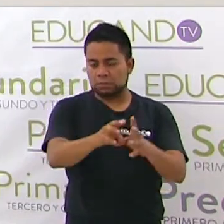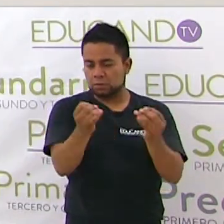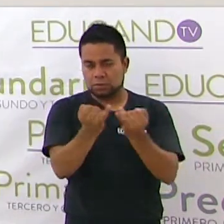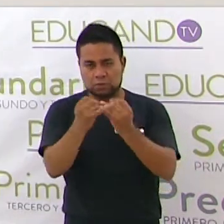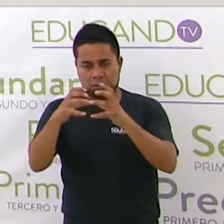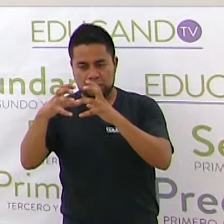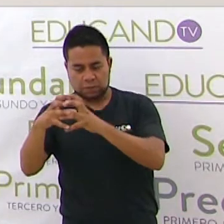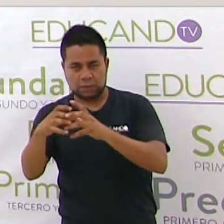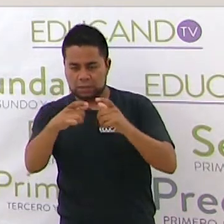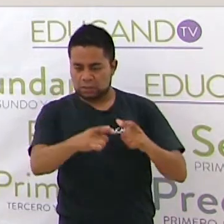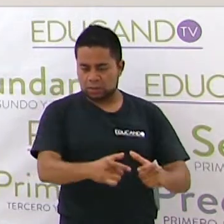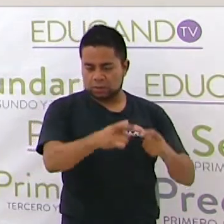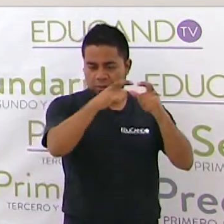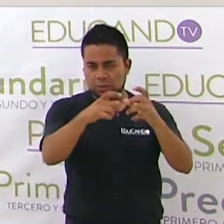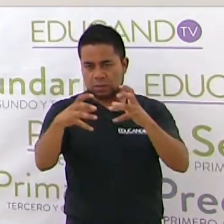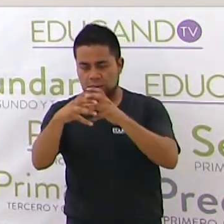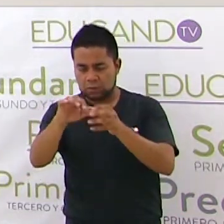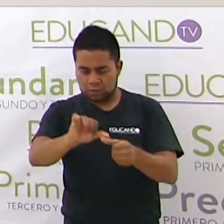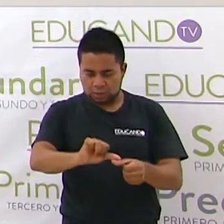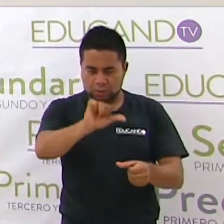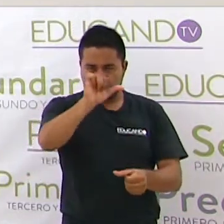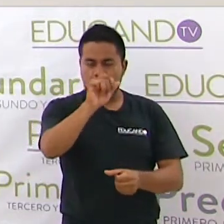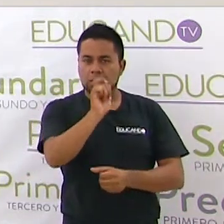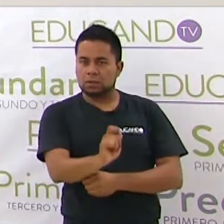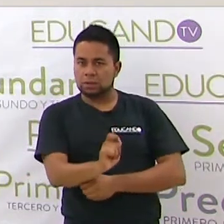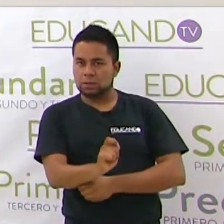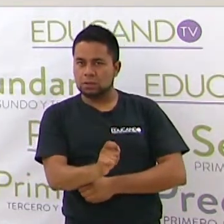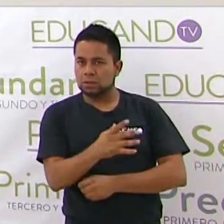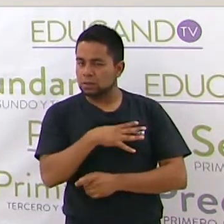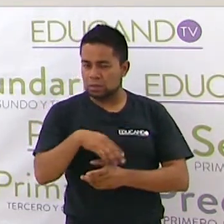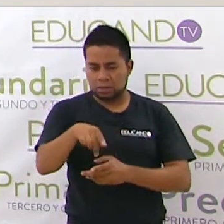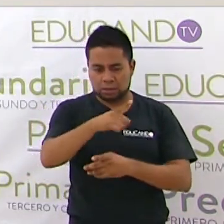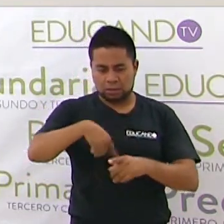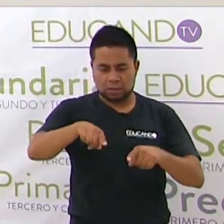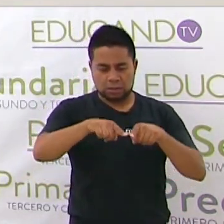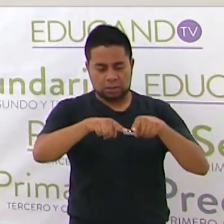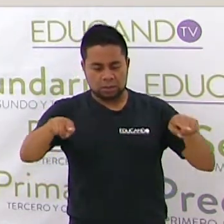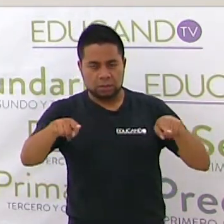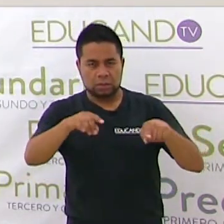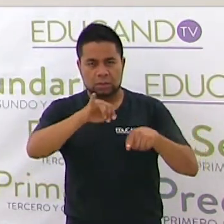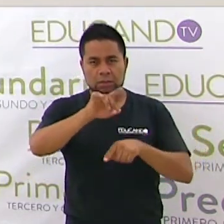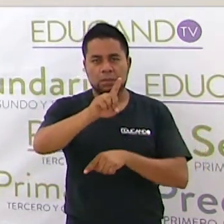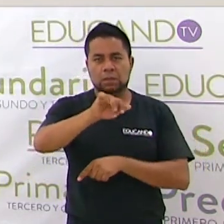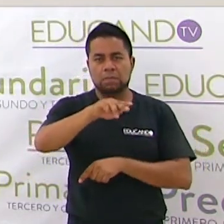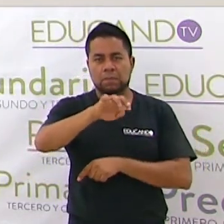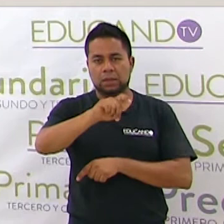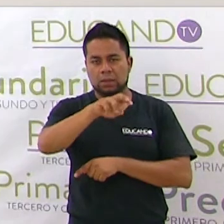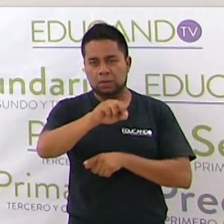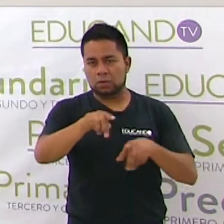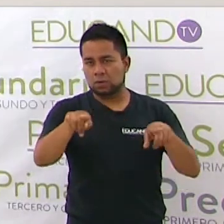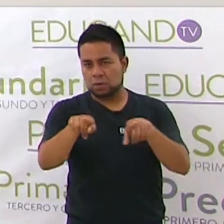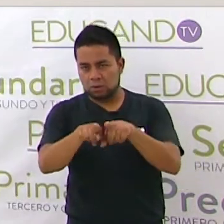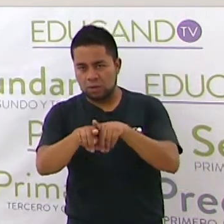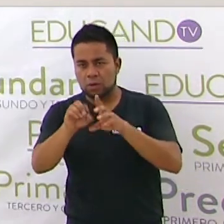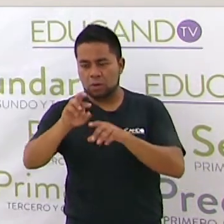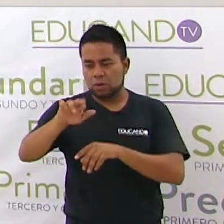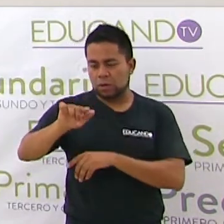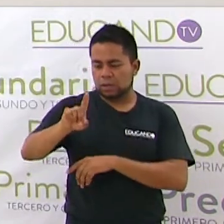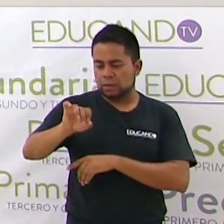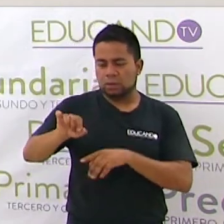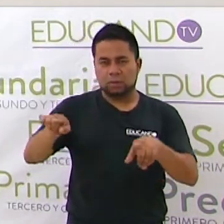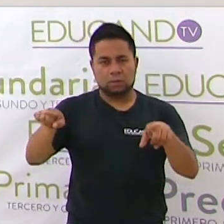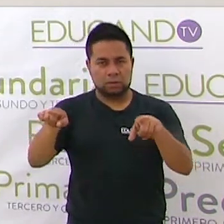el cilindro tiene la misma altura que la esfera, eso significa que tienen el mismo diámetro o que tienen el mismo radio. Entonces, aquí a